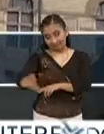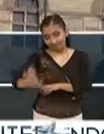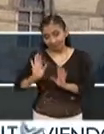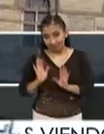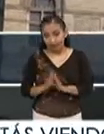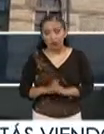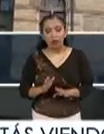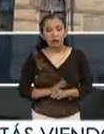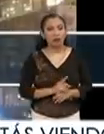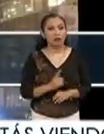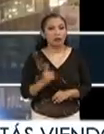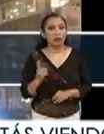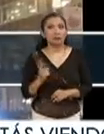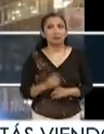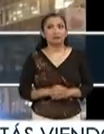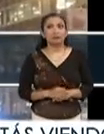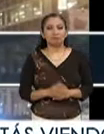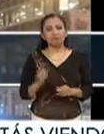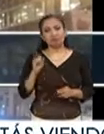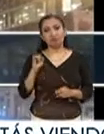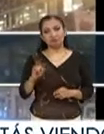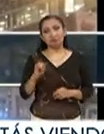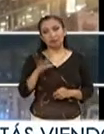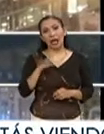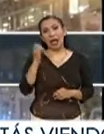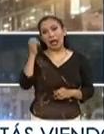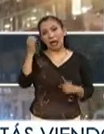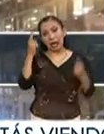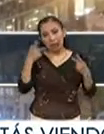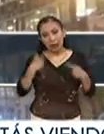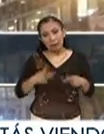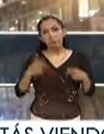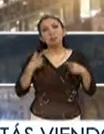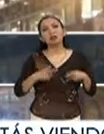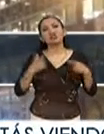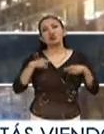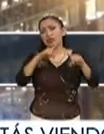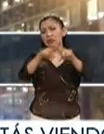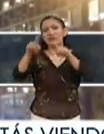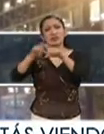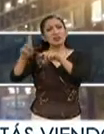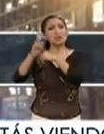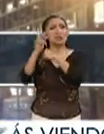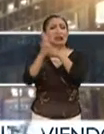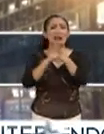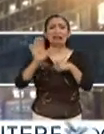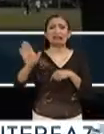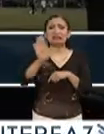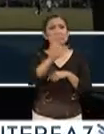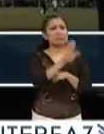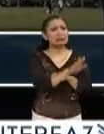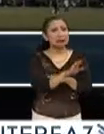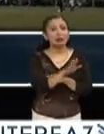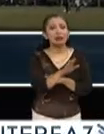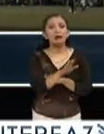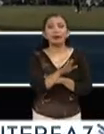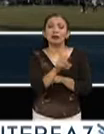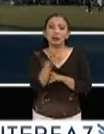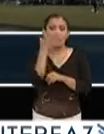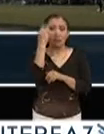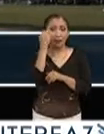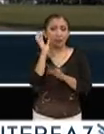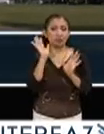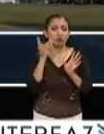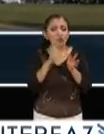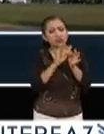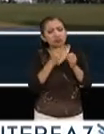nada. Porque sí, hay personas de múltiples nacionalidades y pues aprendes,